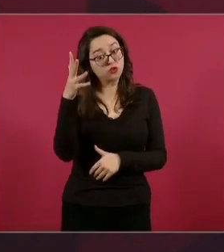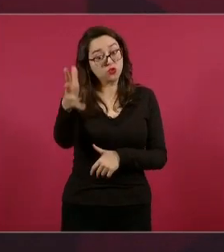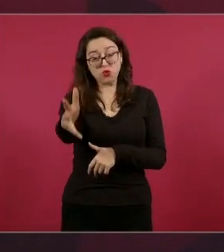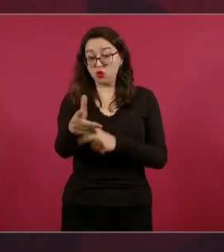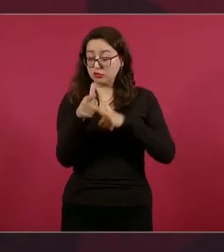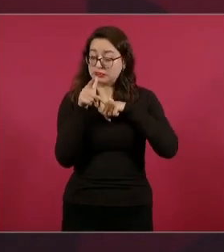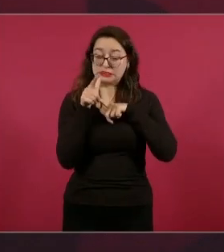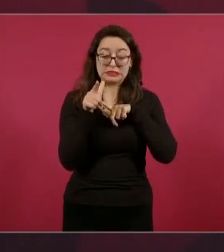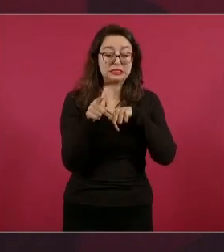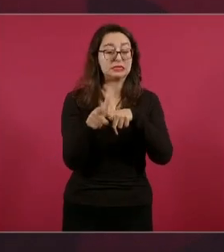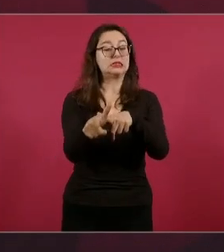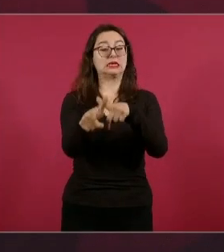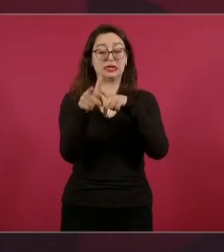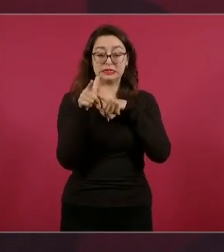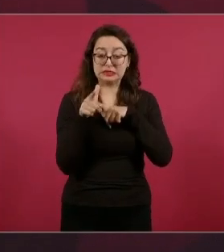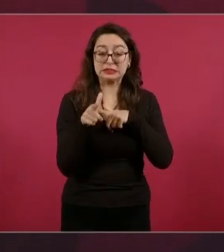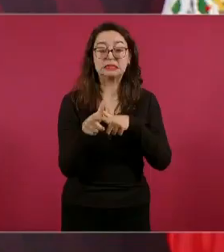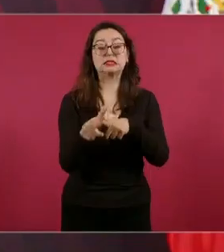poco,